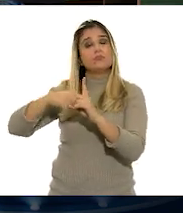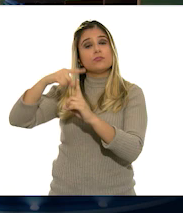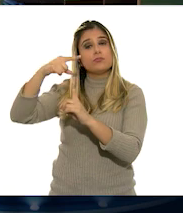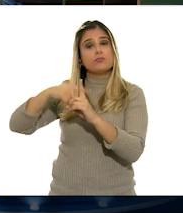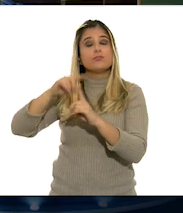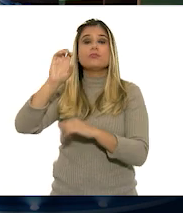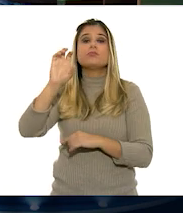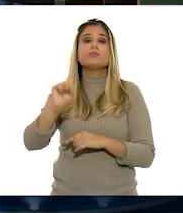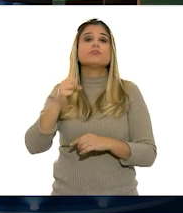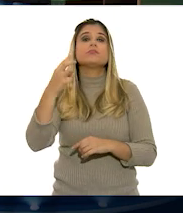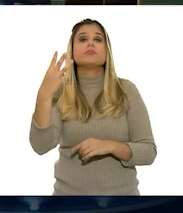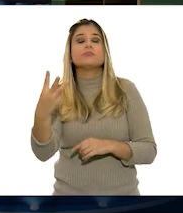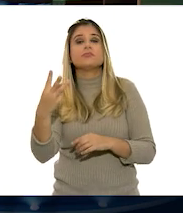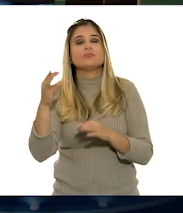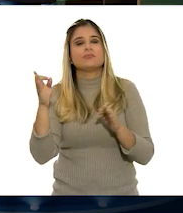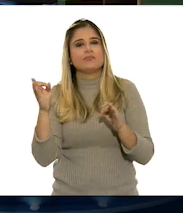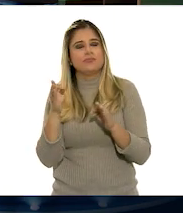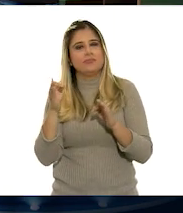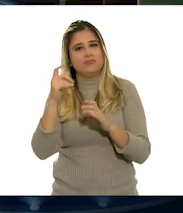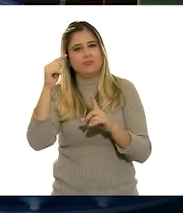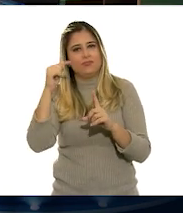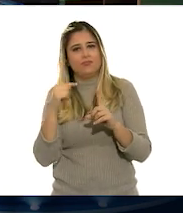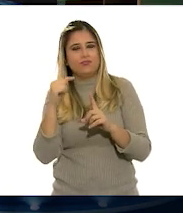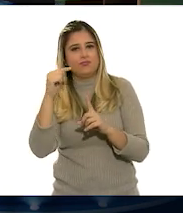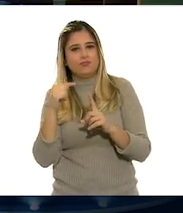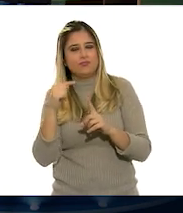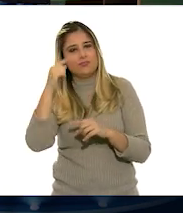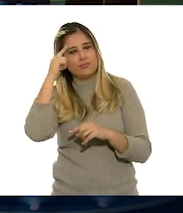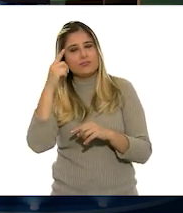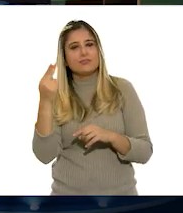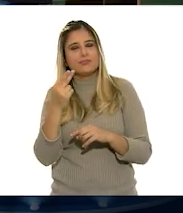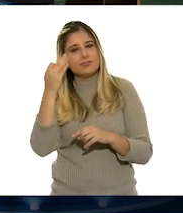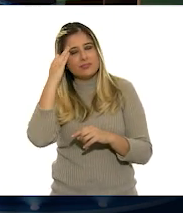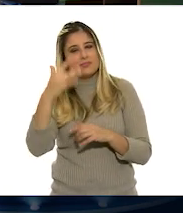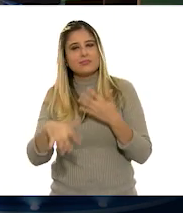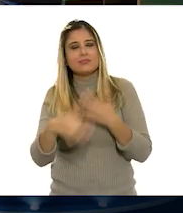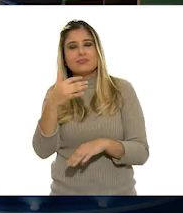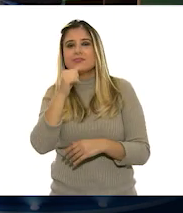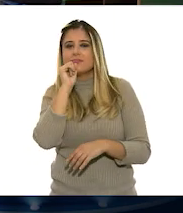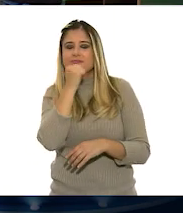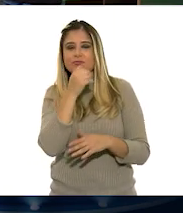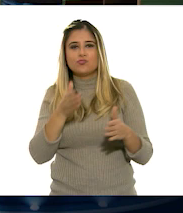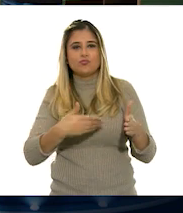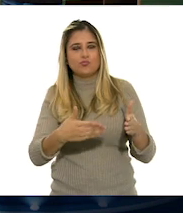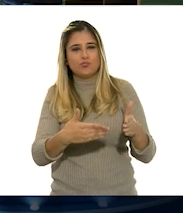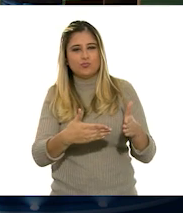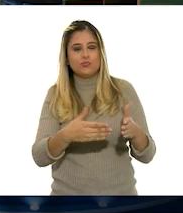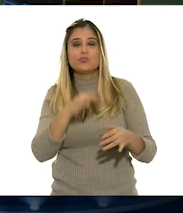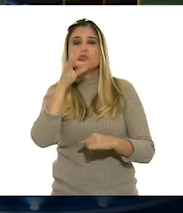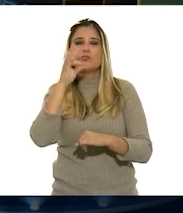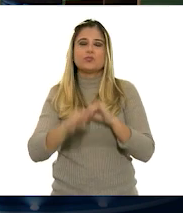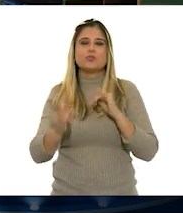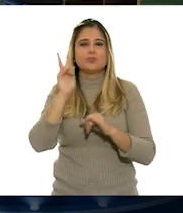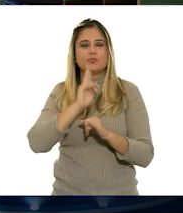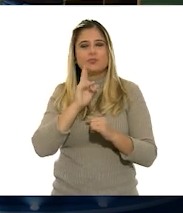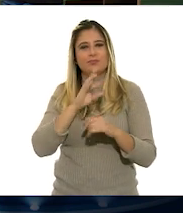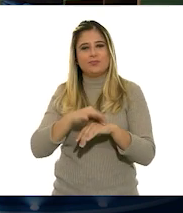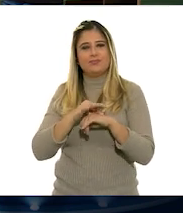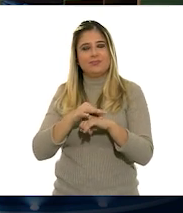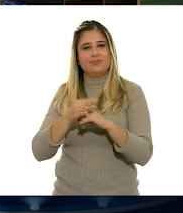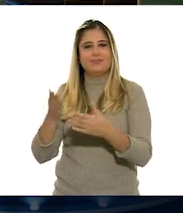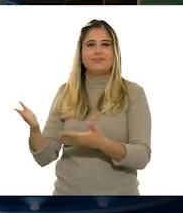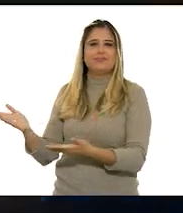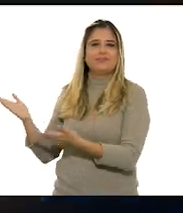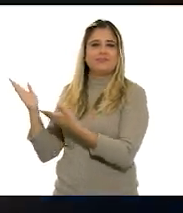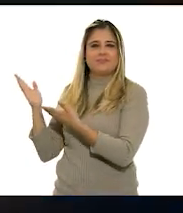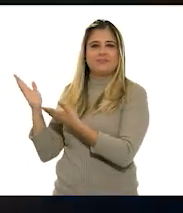de 63 grados Celsius, igual también necesita un tiempo de 15 segundos. Y por último vamos a probar con este tipo de carne y